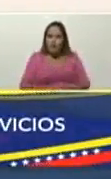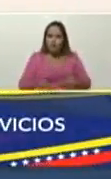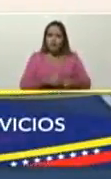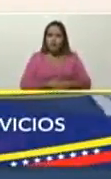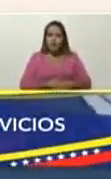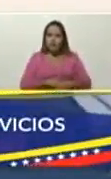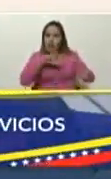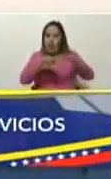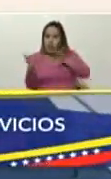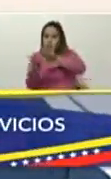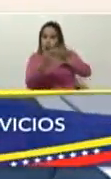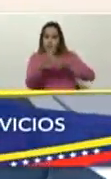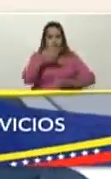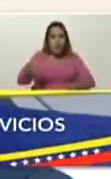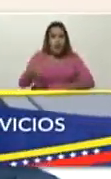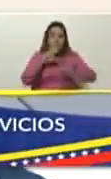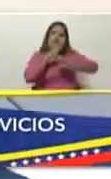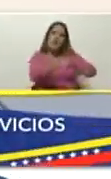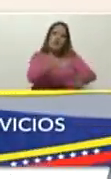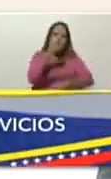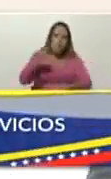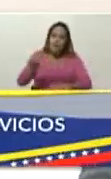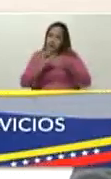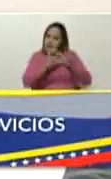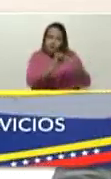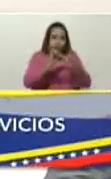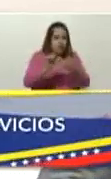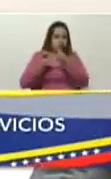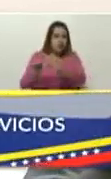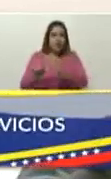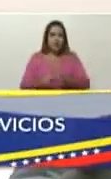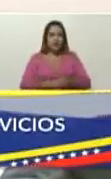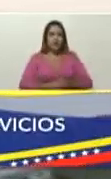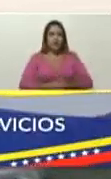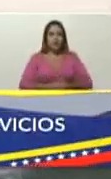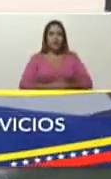al pueblo, que le rinda cuentas al pueblo permanentemente.